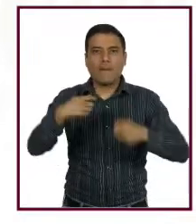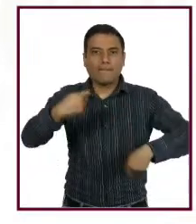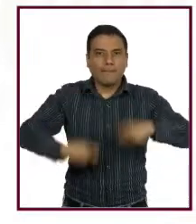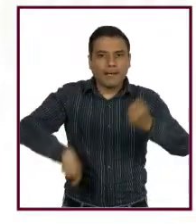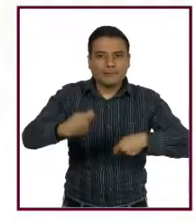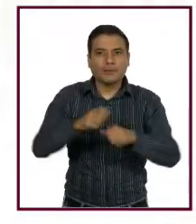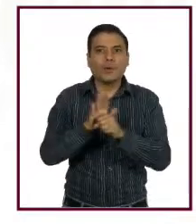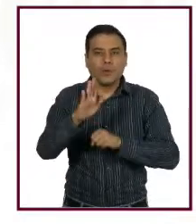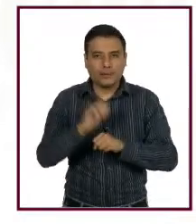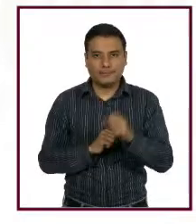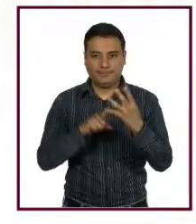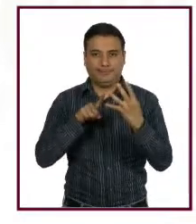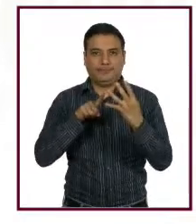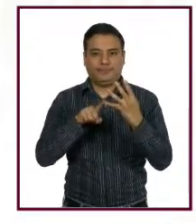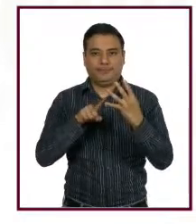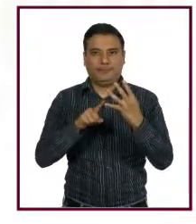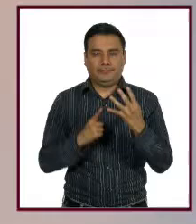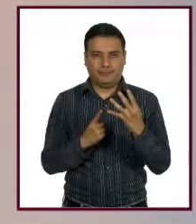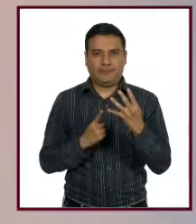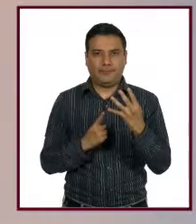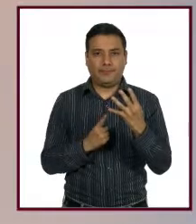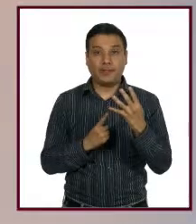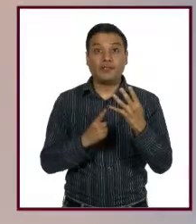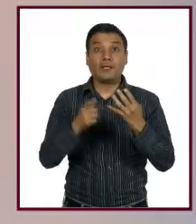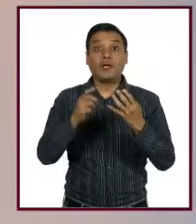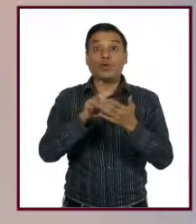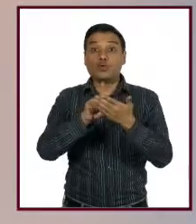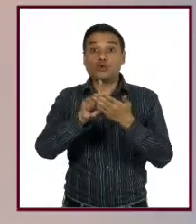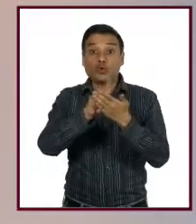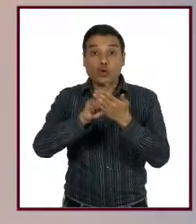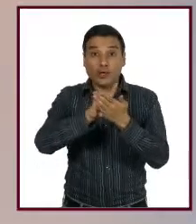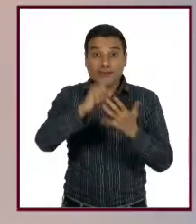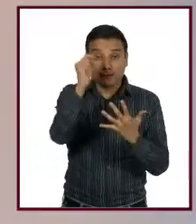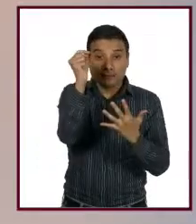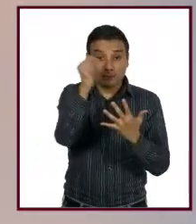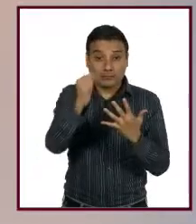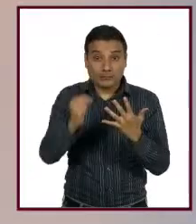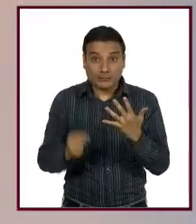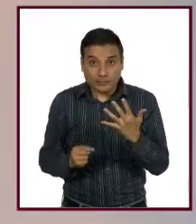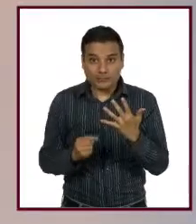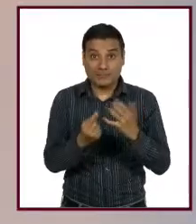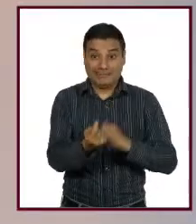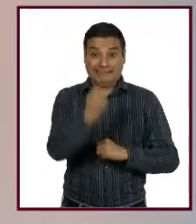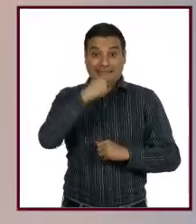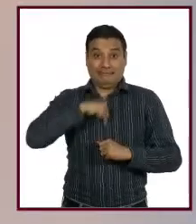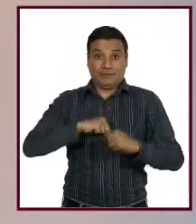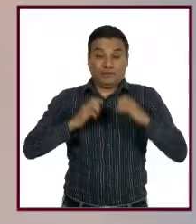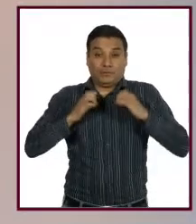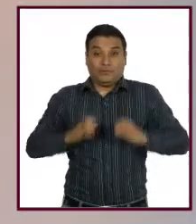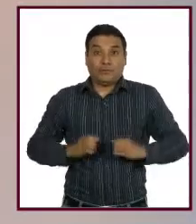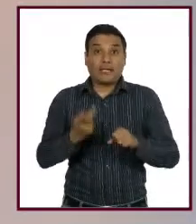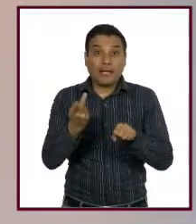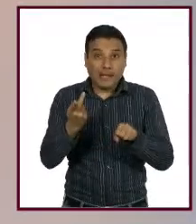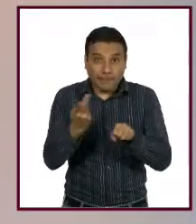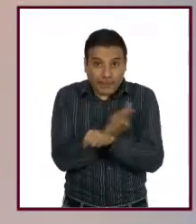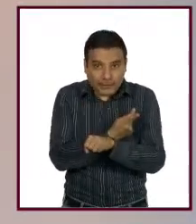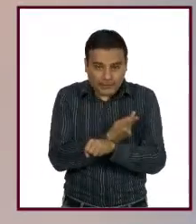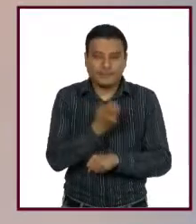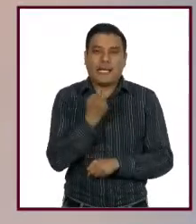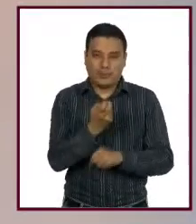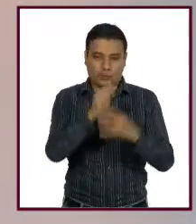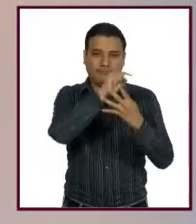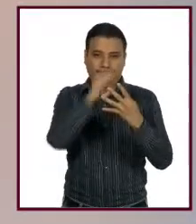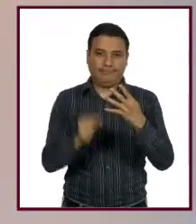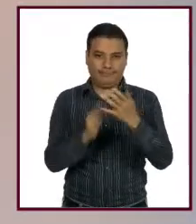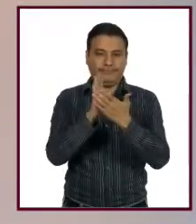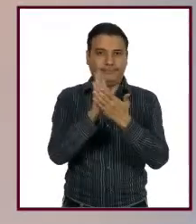propiedades farmacológicas, es decir, efectivamente qué están haciendo en nuestro organismo, ¿ok? En